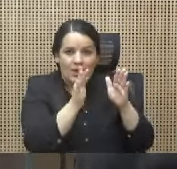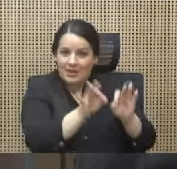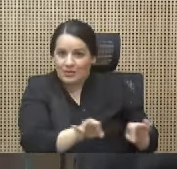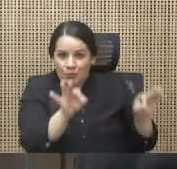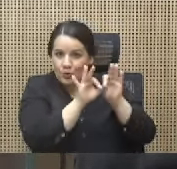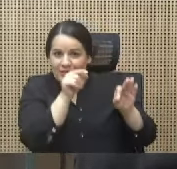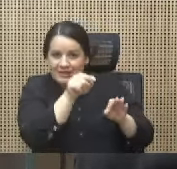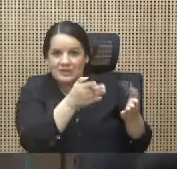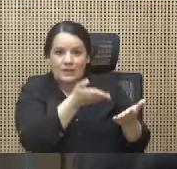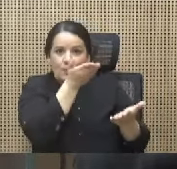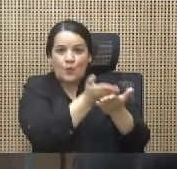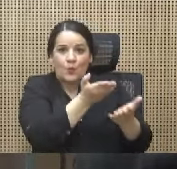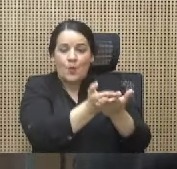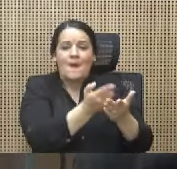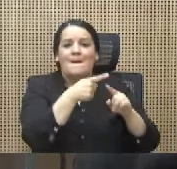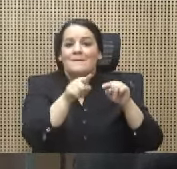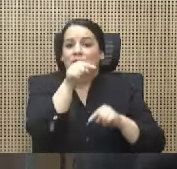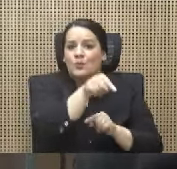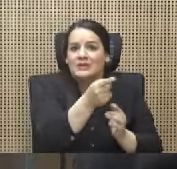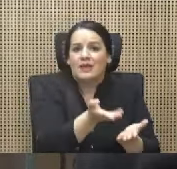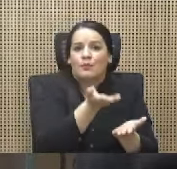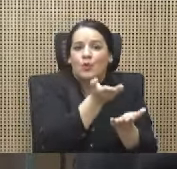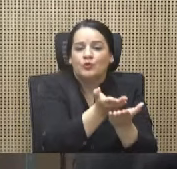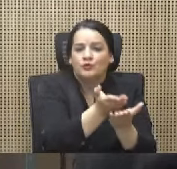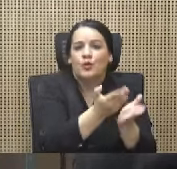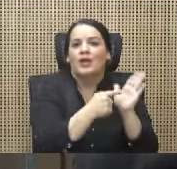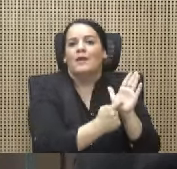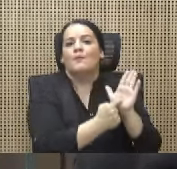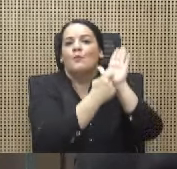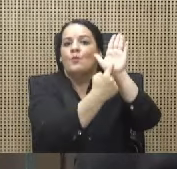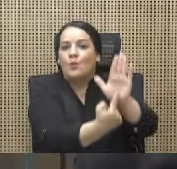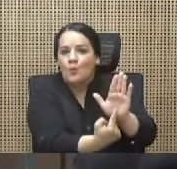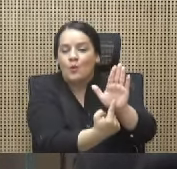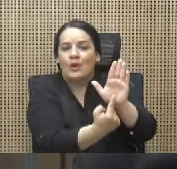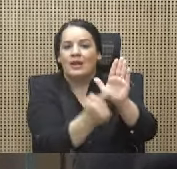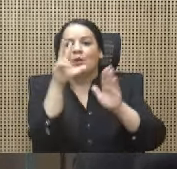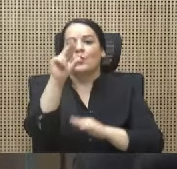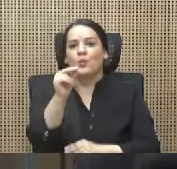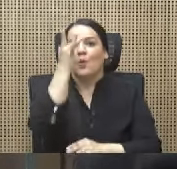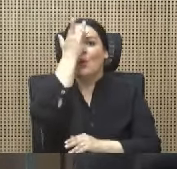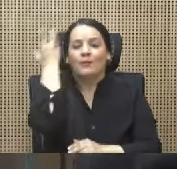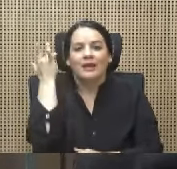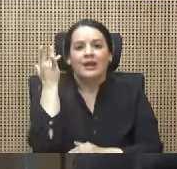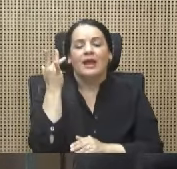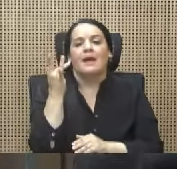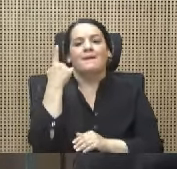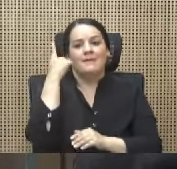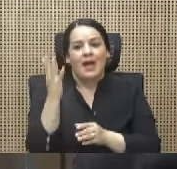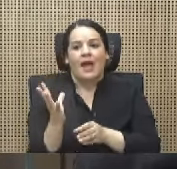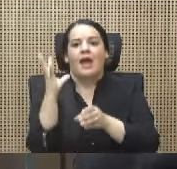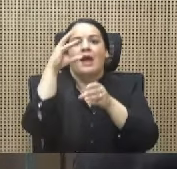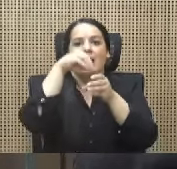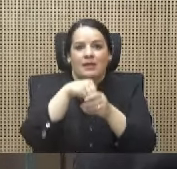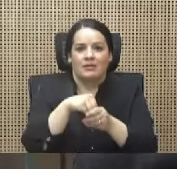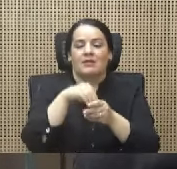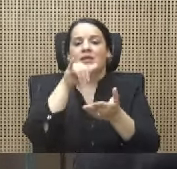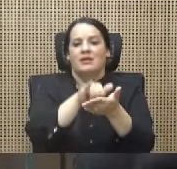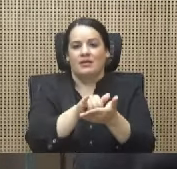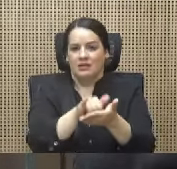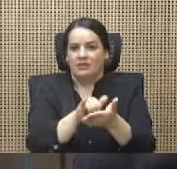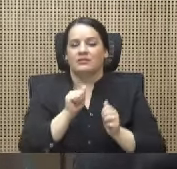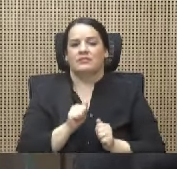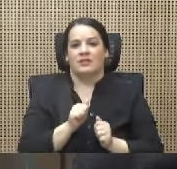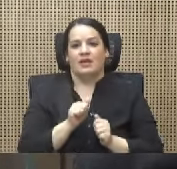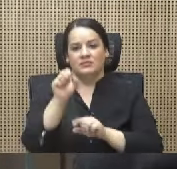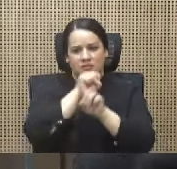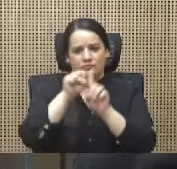requerían, pero que apuntan a señalar, a no olvidar, a tomar en cuenta este fenómeno para